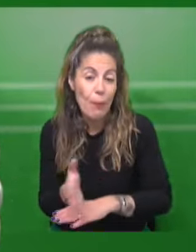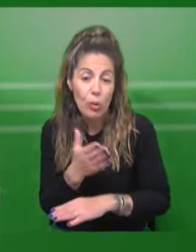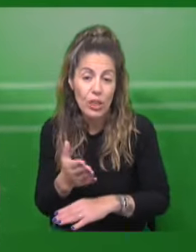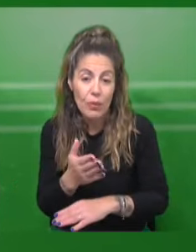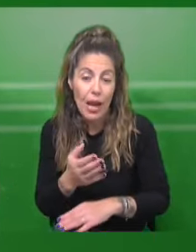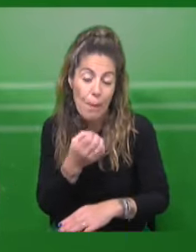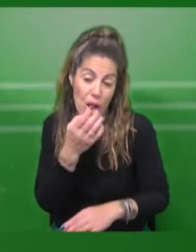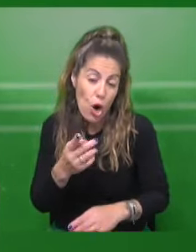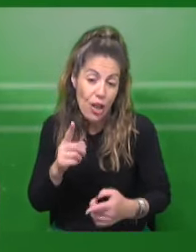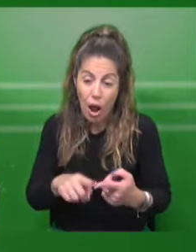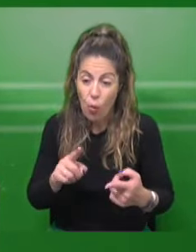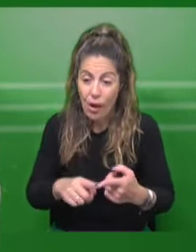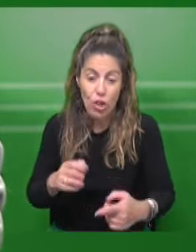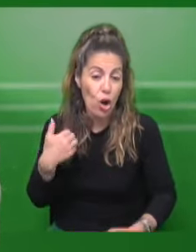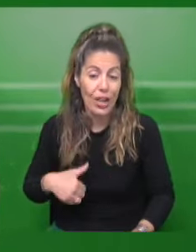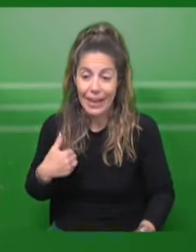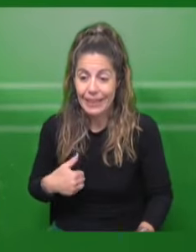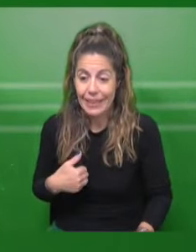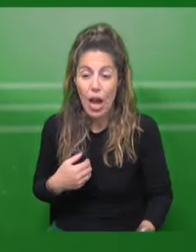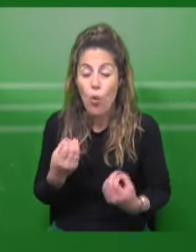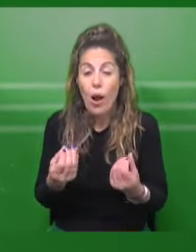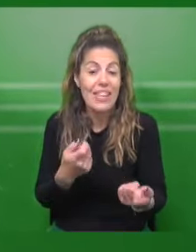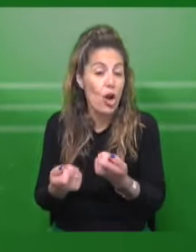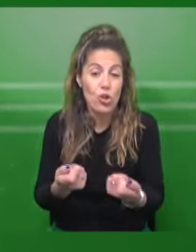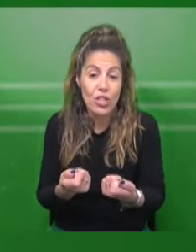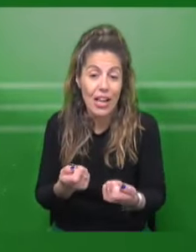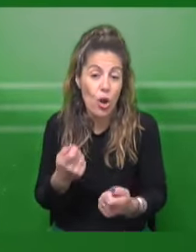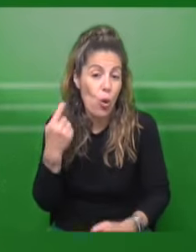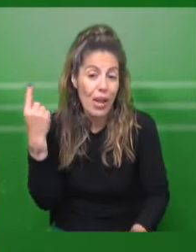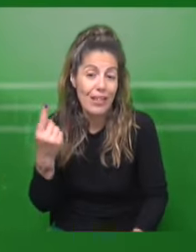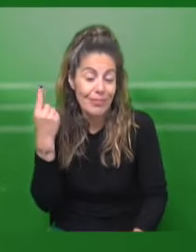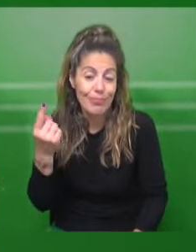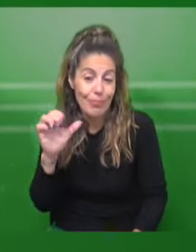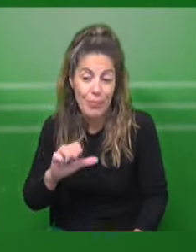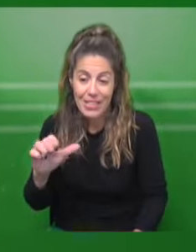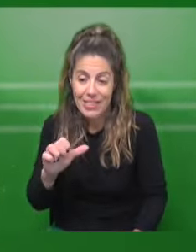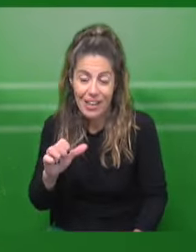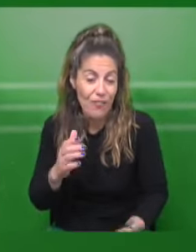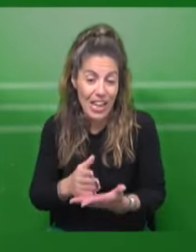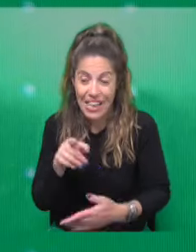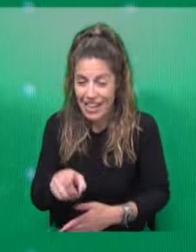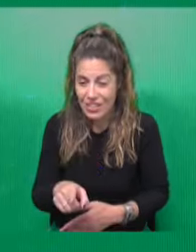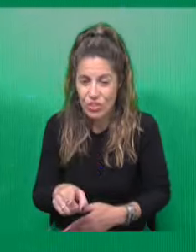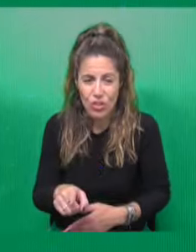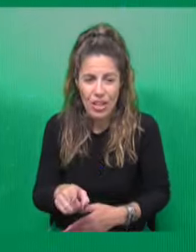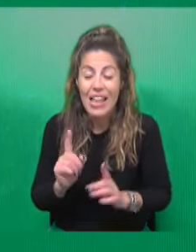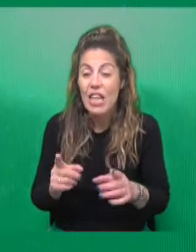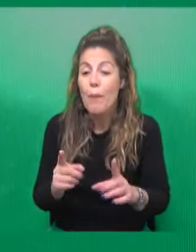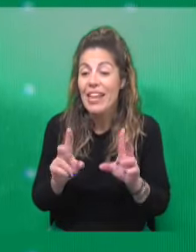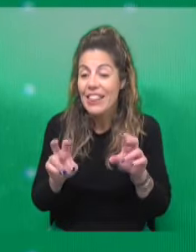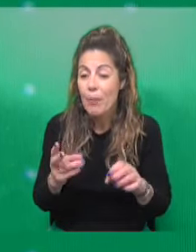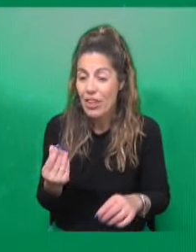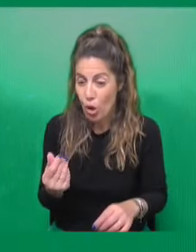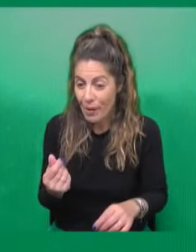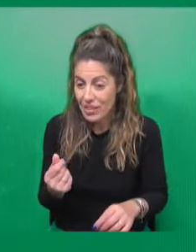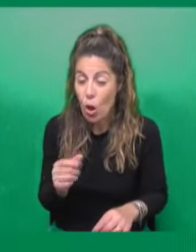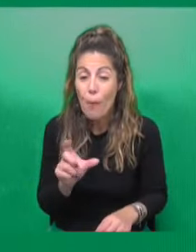acuerdo con En cuál era la estrategia para negociar con una multinacional que al final era eso No mira el rí que han generado el tema de los precios por ejemplo por las